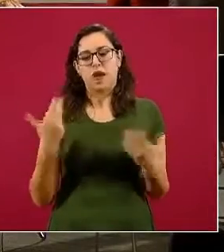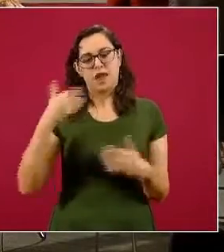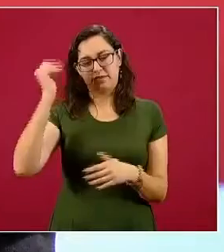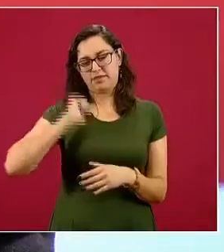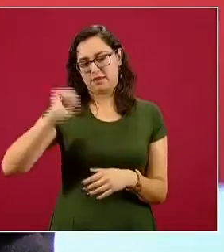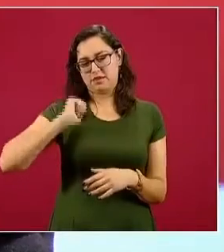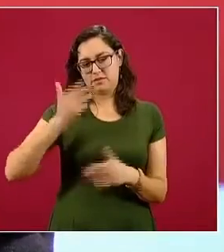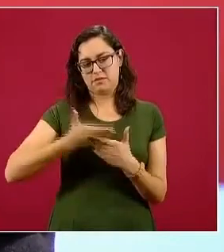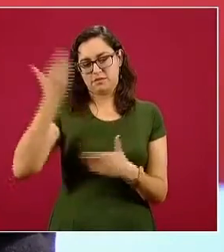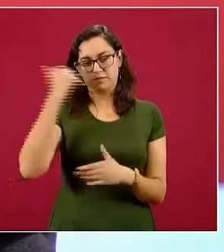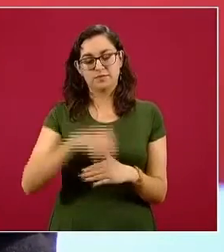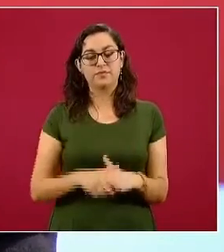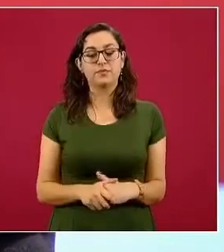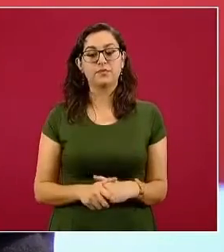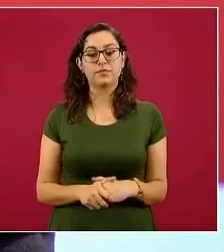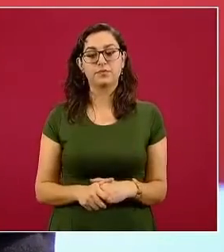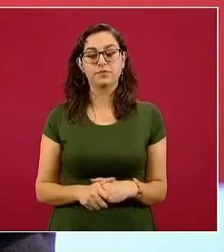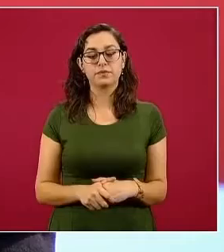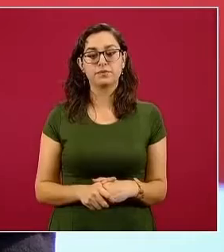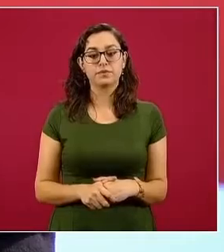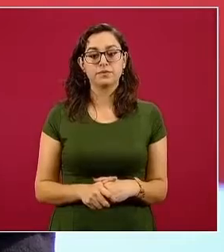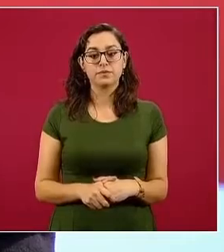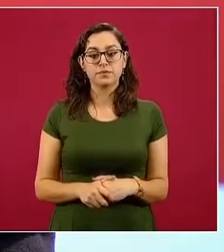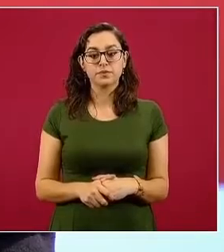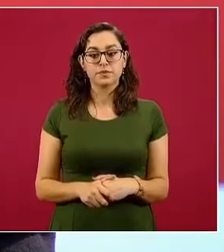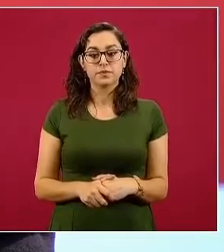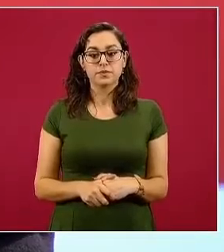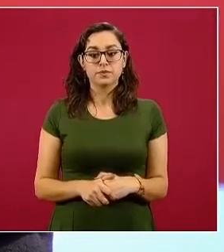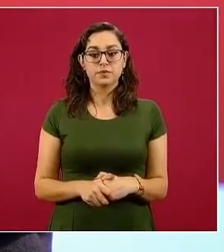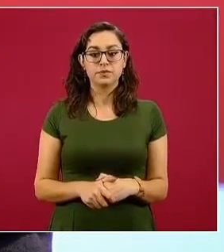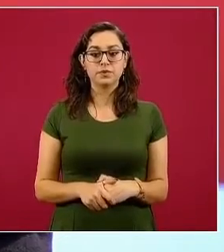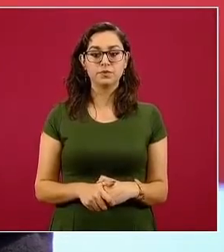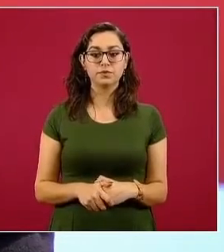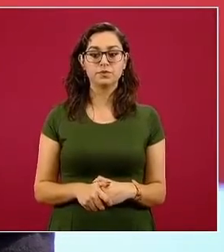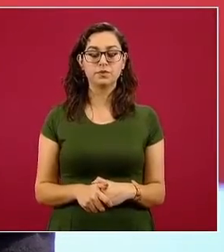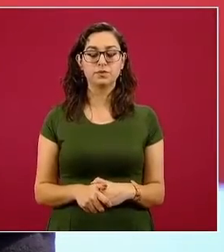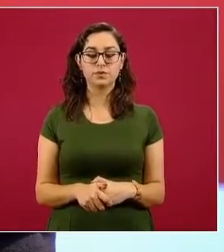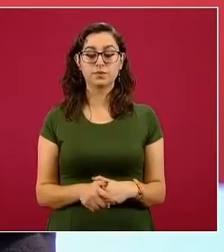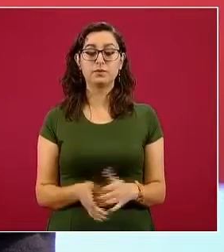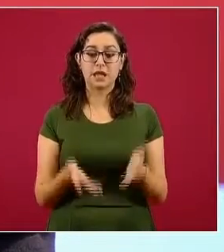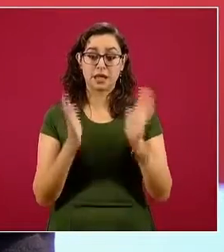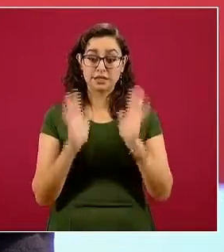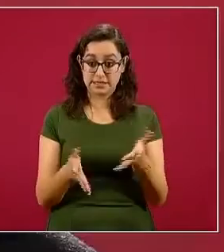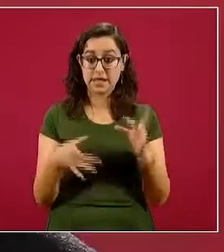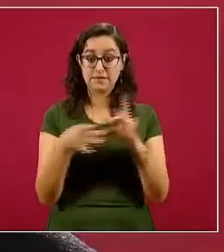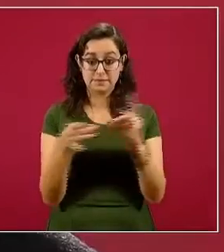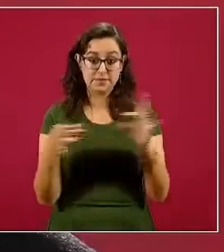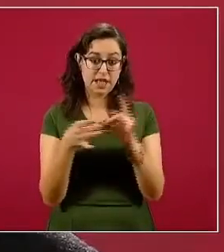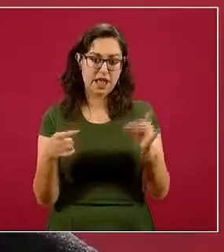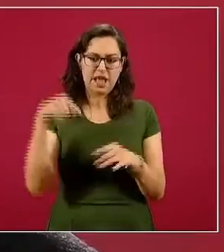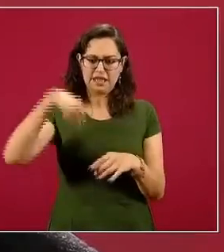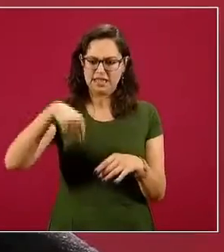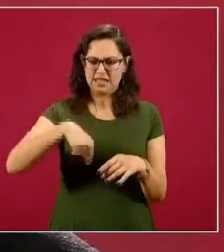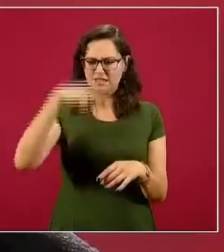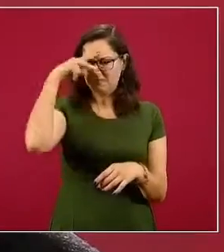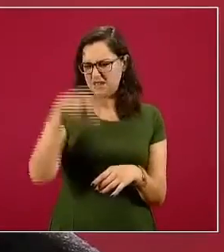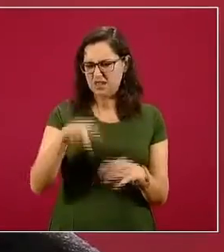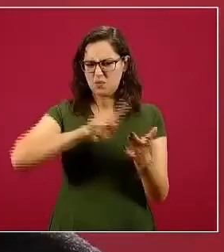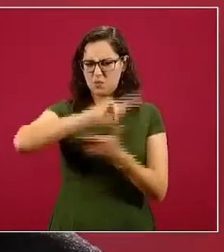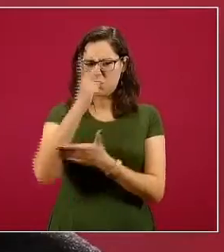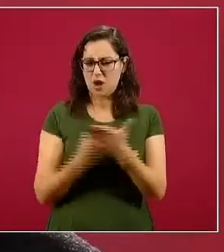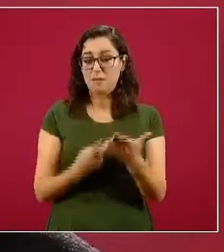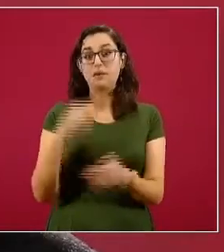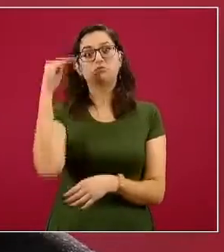llamar. Y ya nos comentará ella sobre cómo se realiza el programa en México, la importancia que tiene, la importancia de que sea